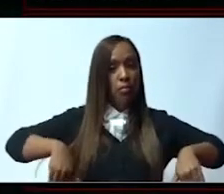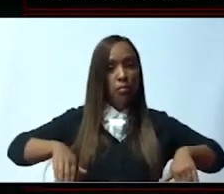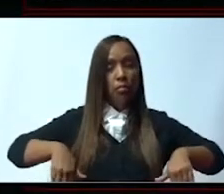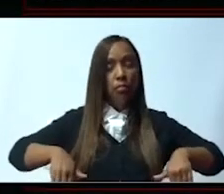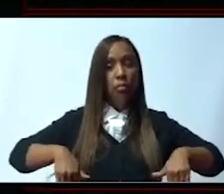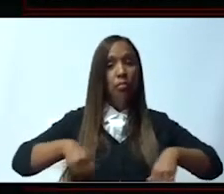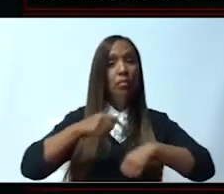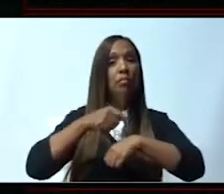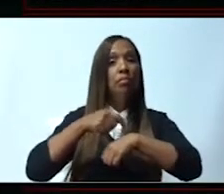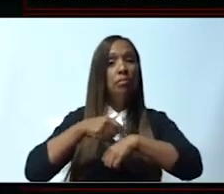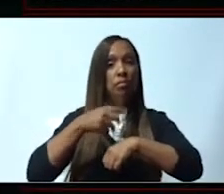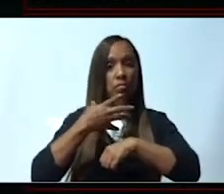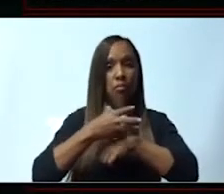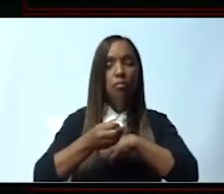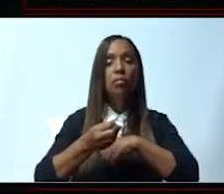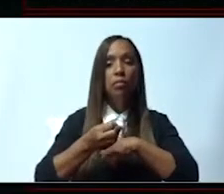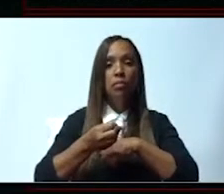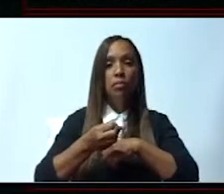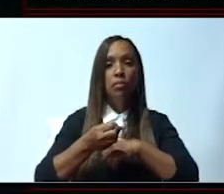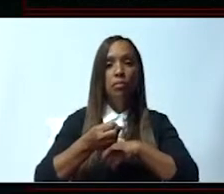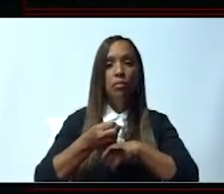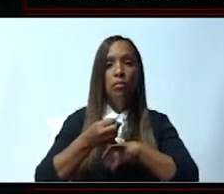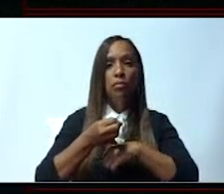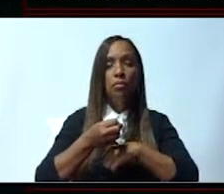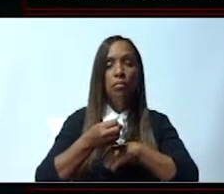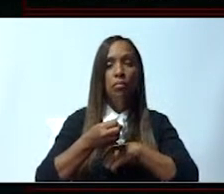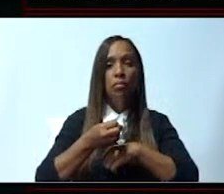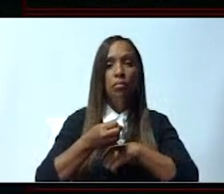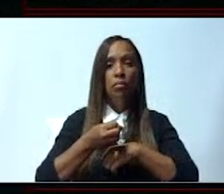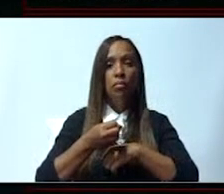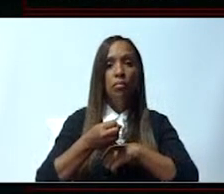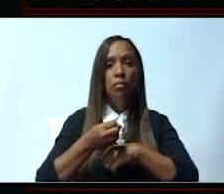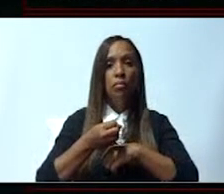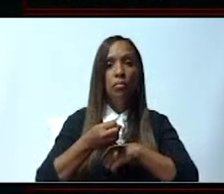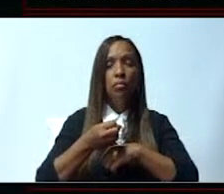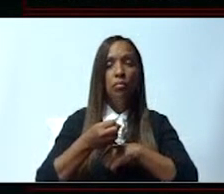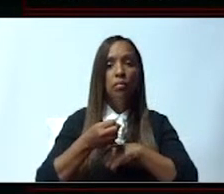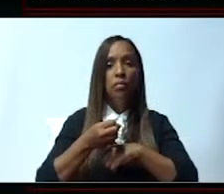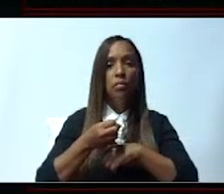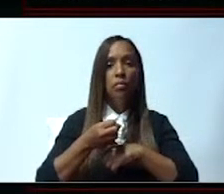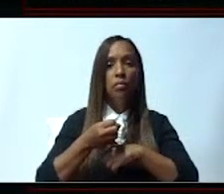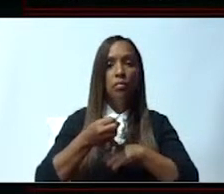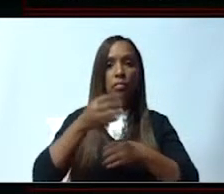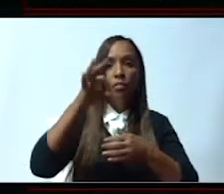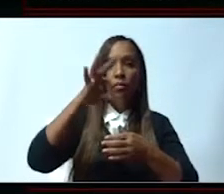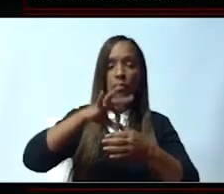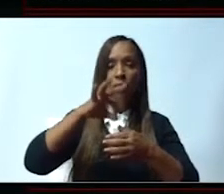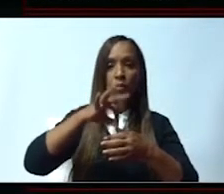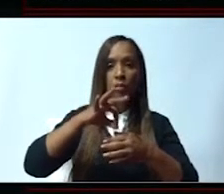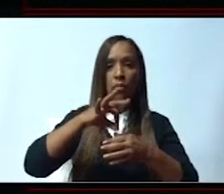Se termina el tiempo y no tiene quórum todavía la votación.